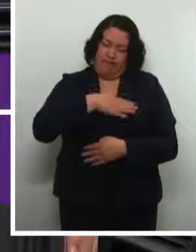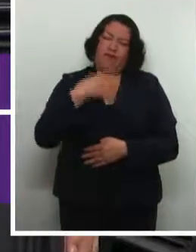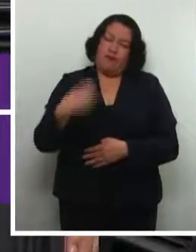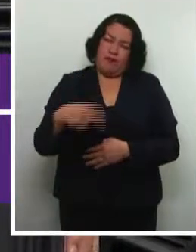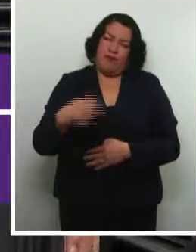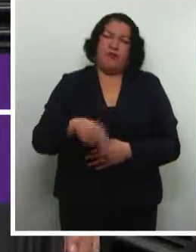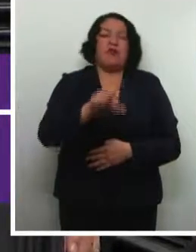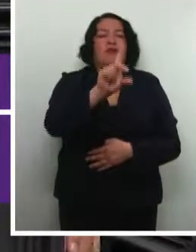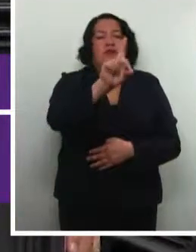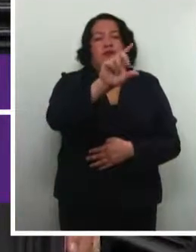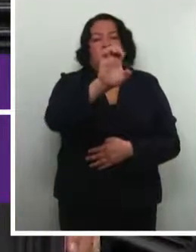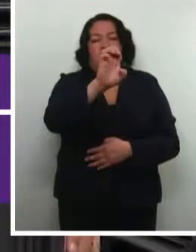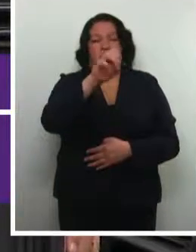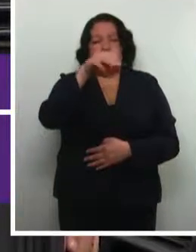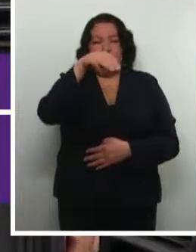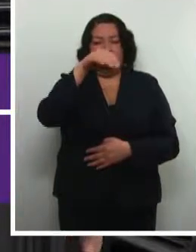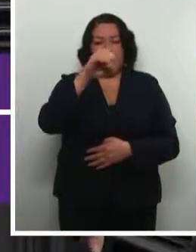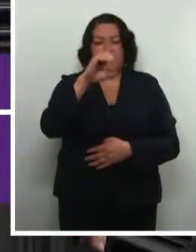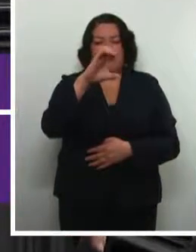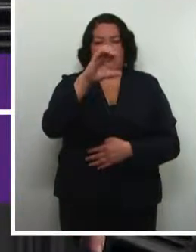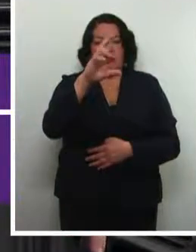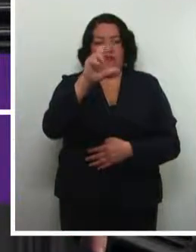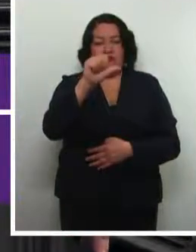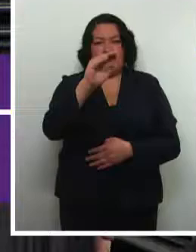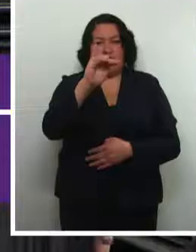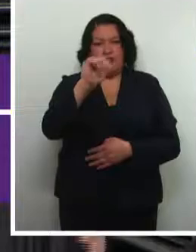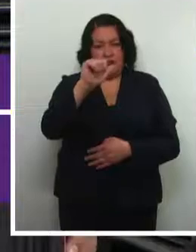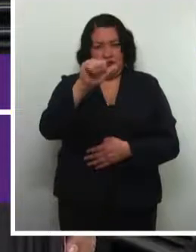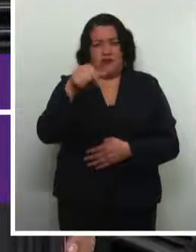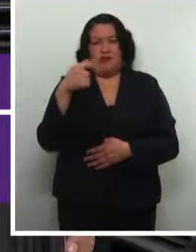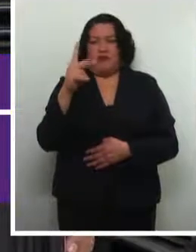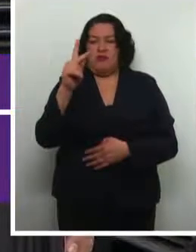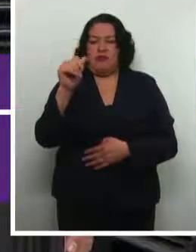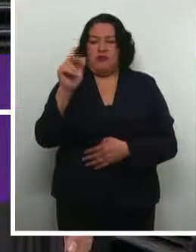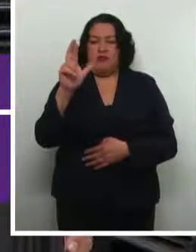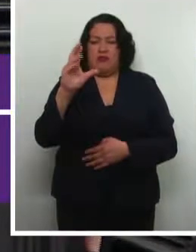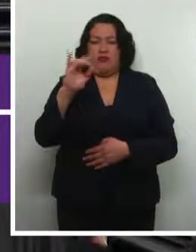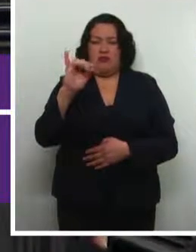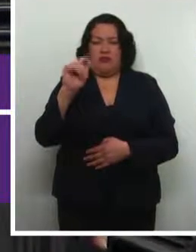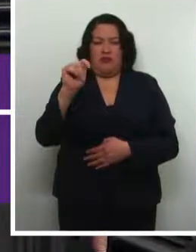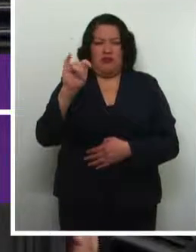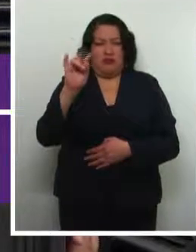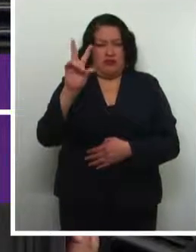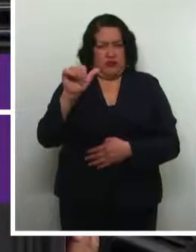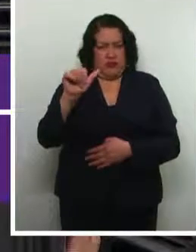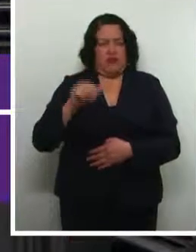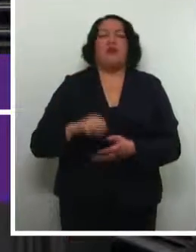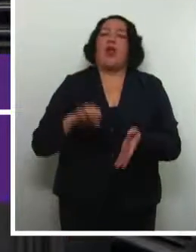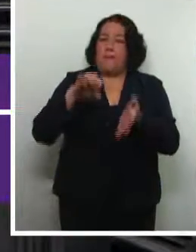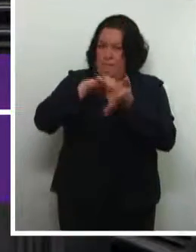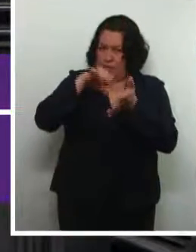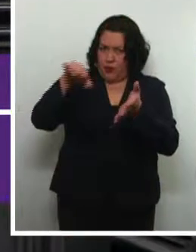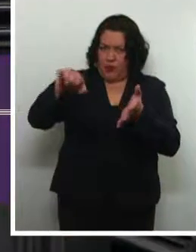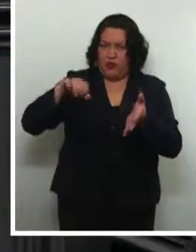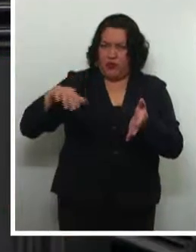la importancia de la participación social en la toma de